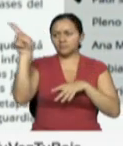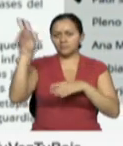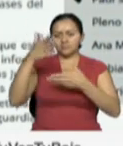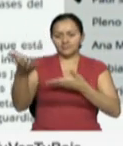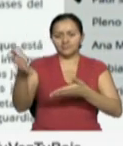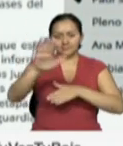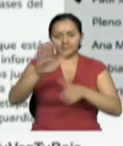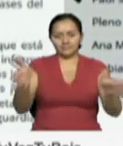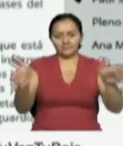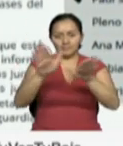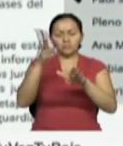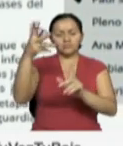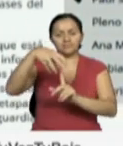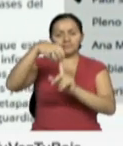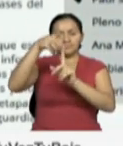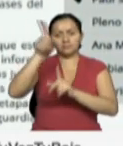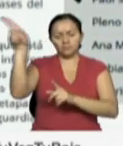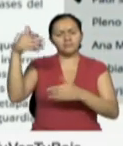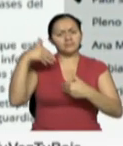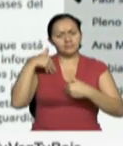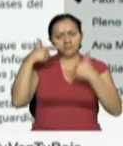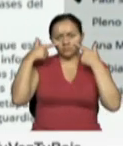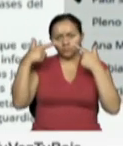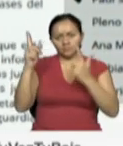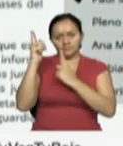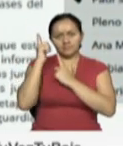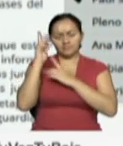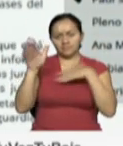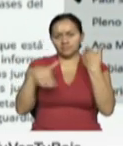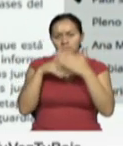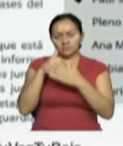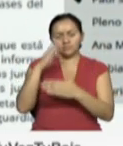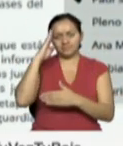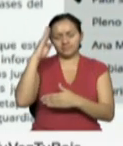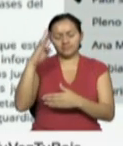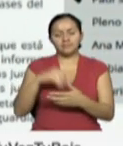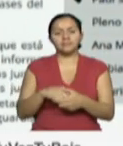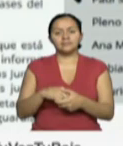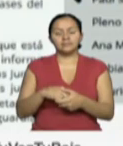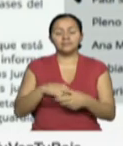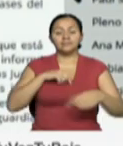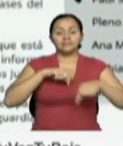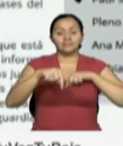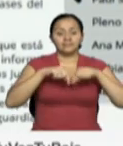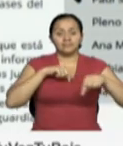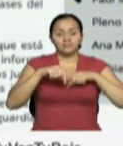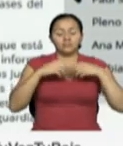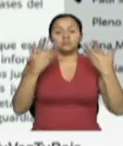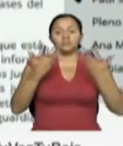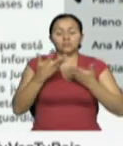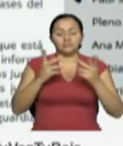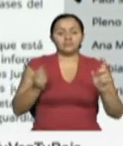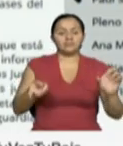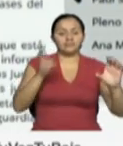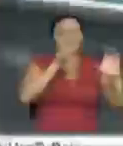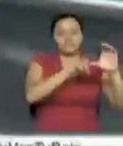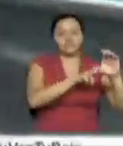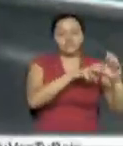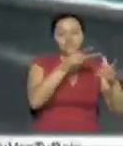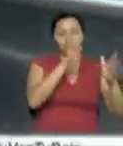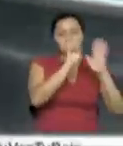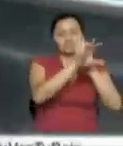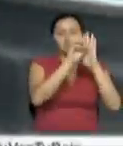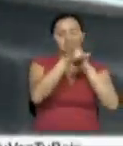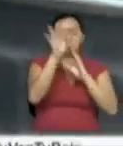tuvo su sede en Semexpo, contó con la custodia permanente del personal militar. El transporte desde la integradora Mongar hacia las